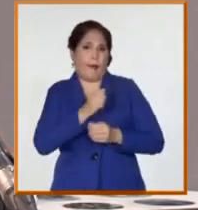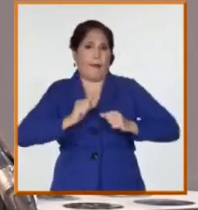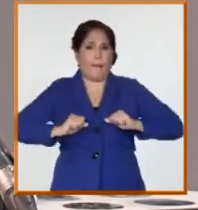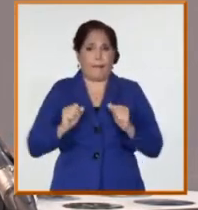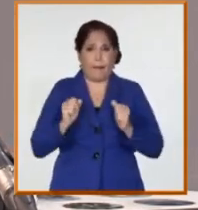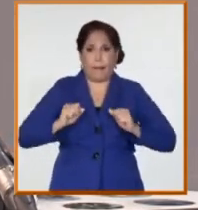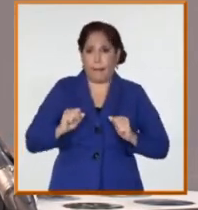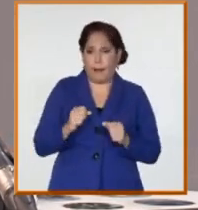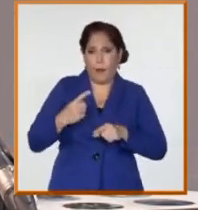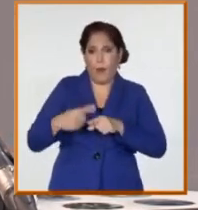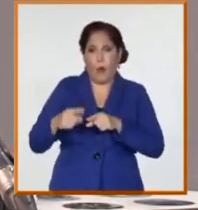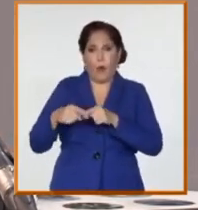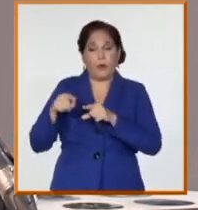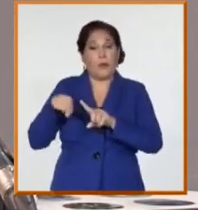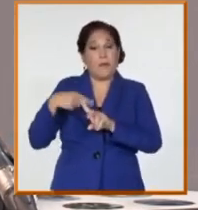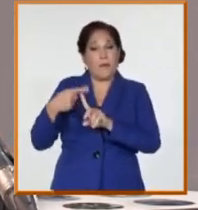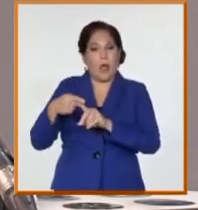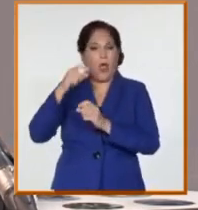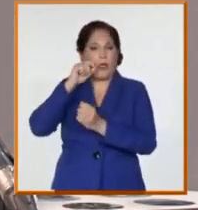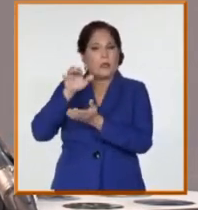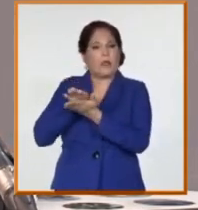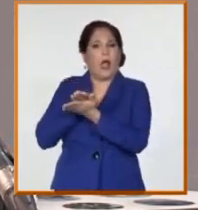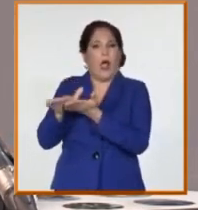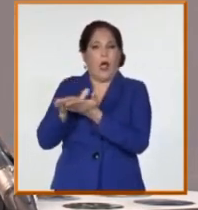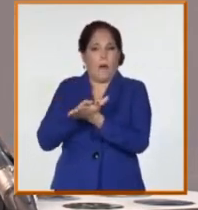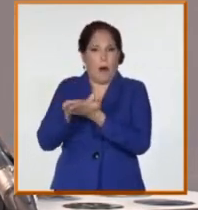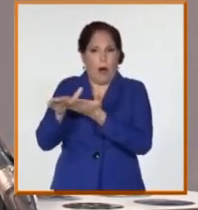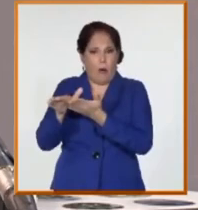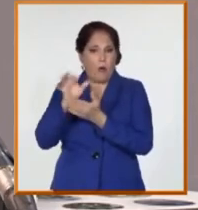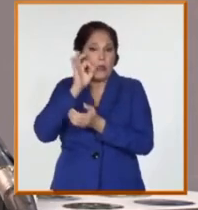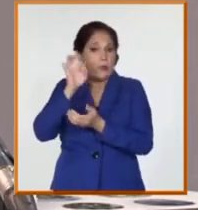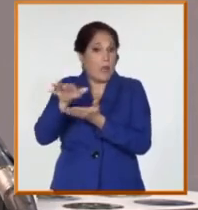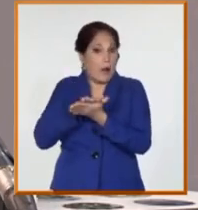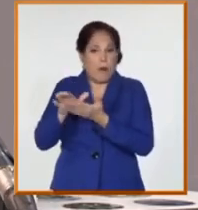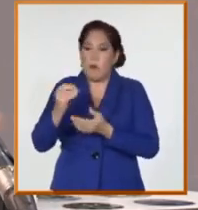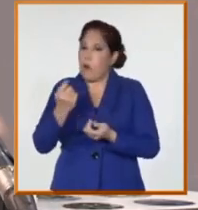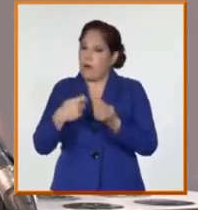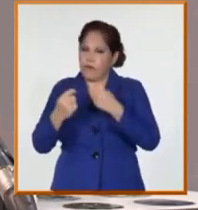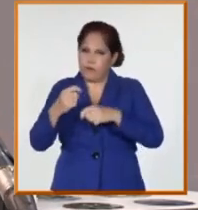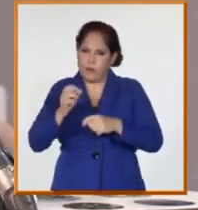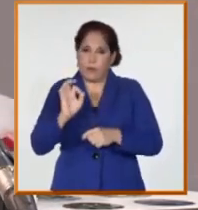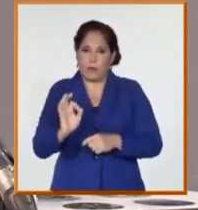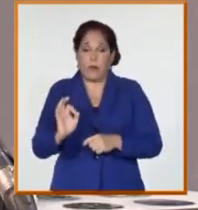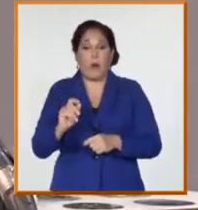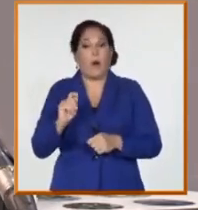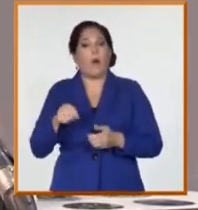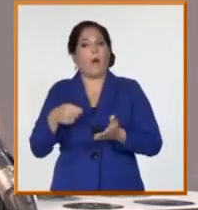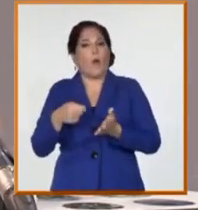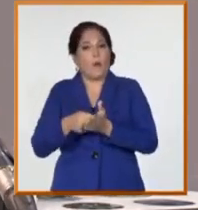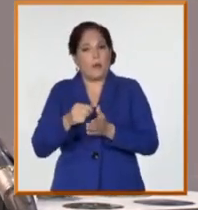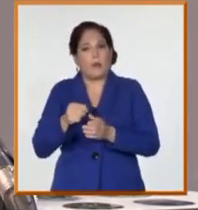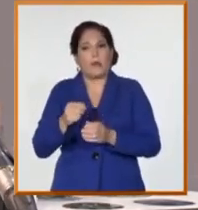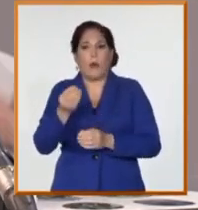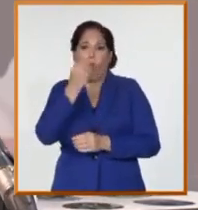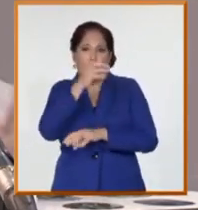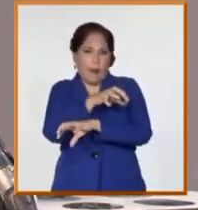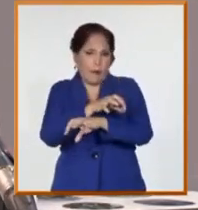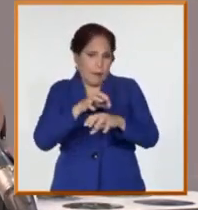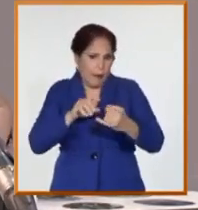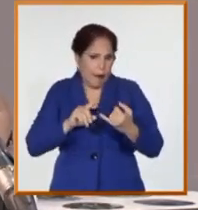y tabaco fundamentalmente y comenzamos a trabajar en hacerle importaciones de piensos